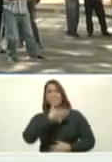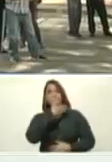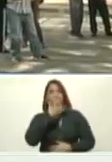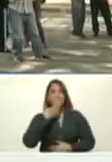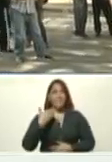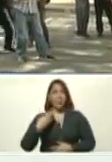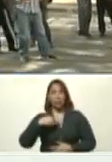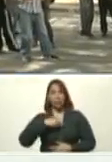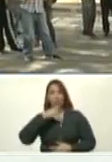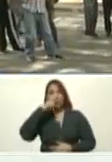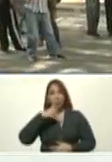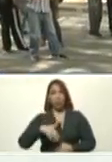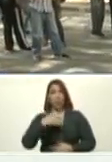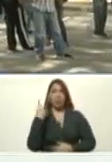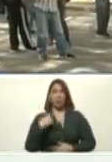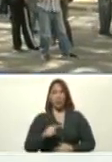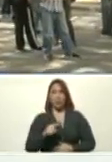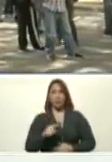nuestro pueblo tenga la mejor